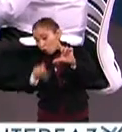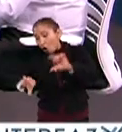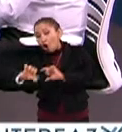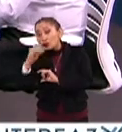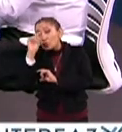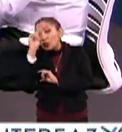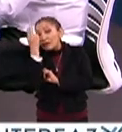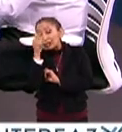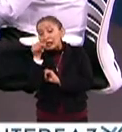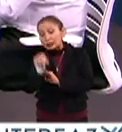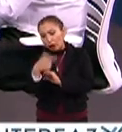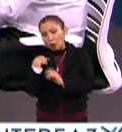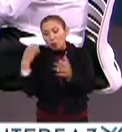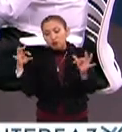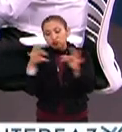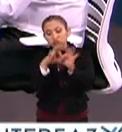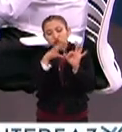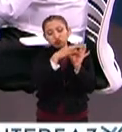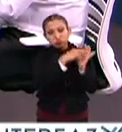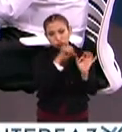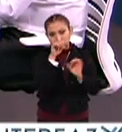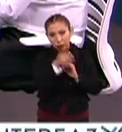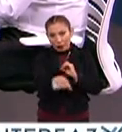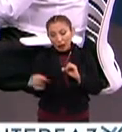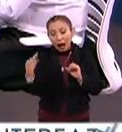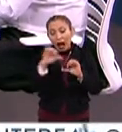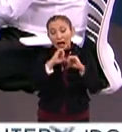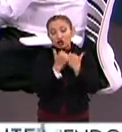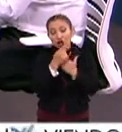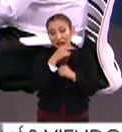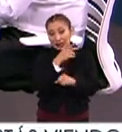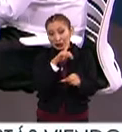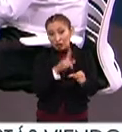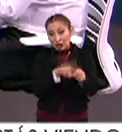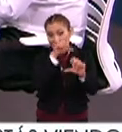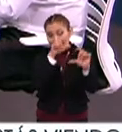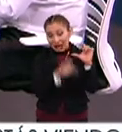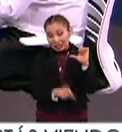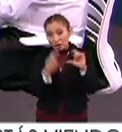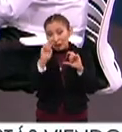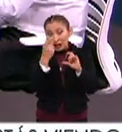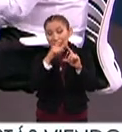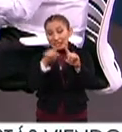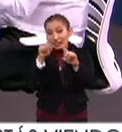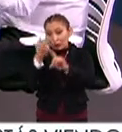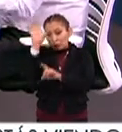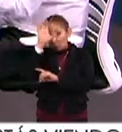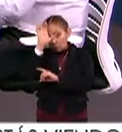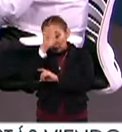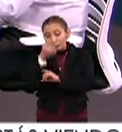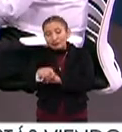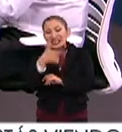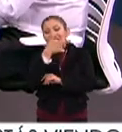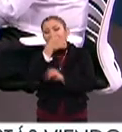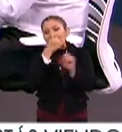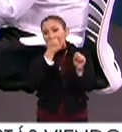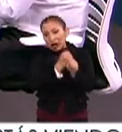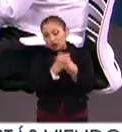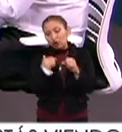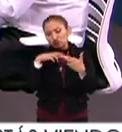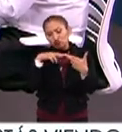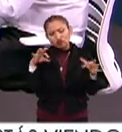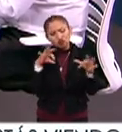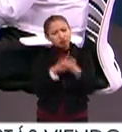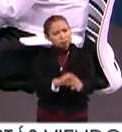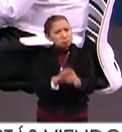11 universidades y estamos asociados en justamente esta Asociación Nacional de Universidades Interculturales. Durante 7 años hemos tenido una